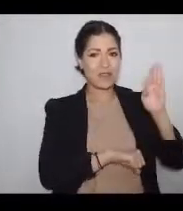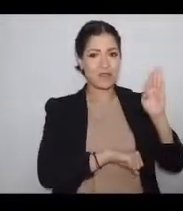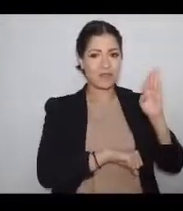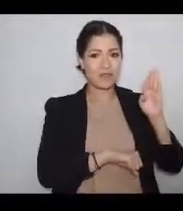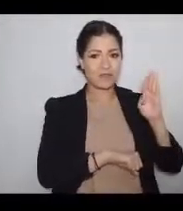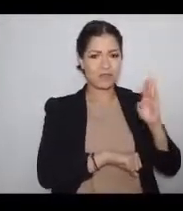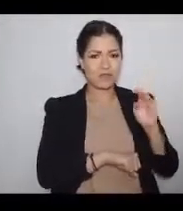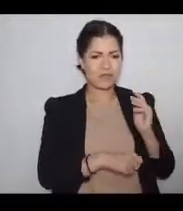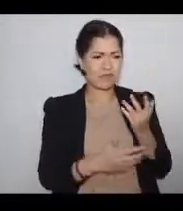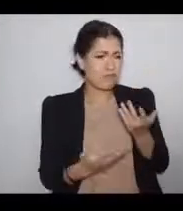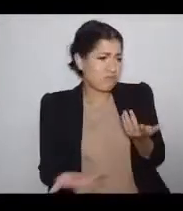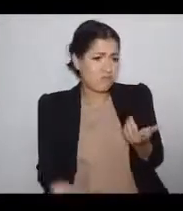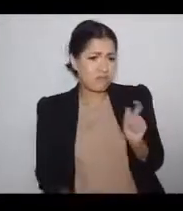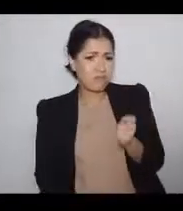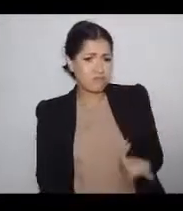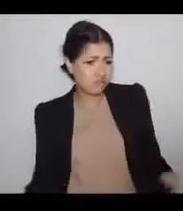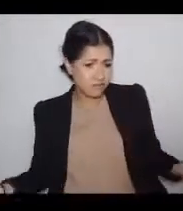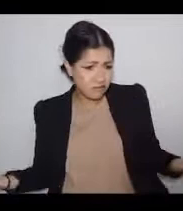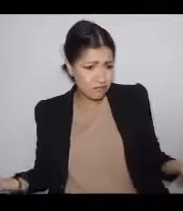¿Y eso qué?